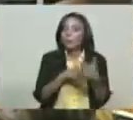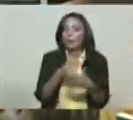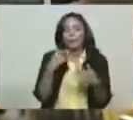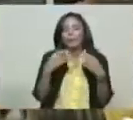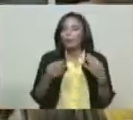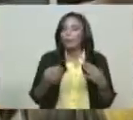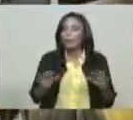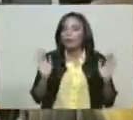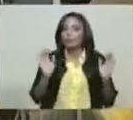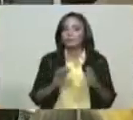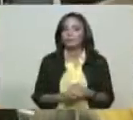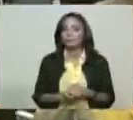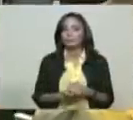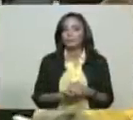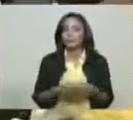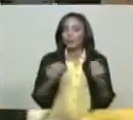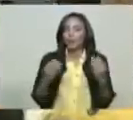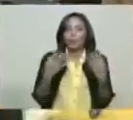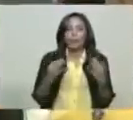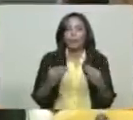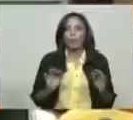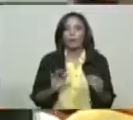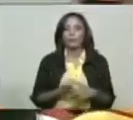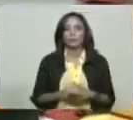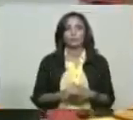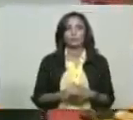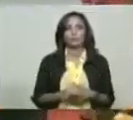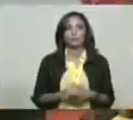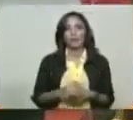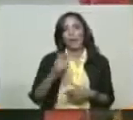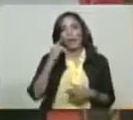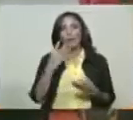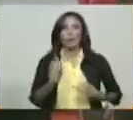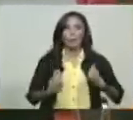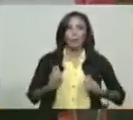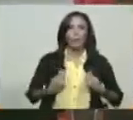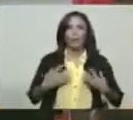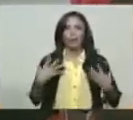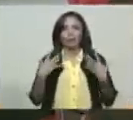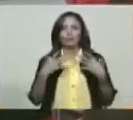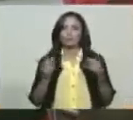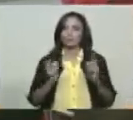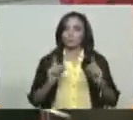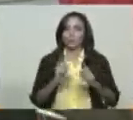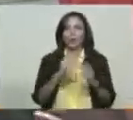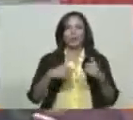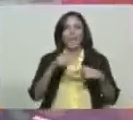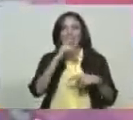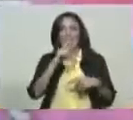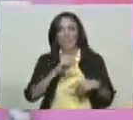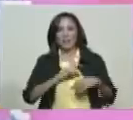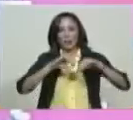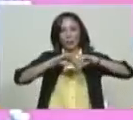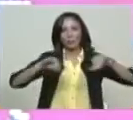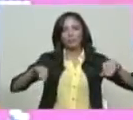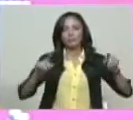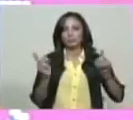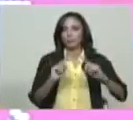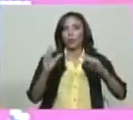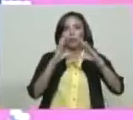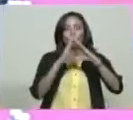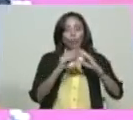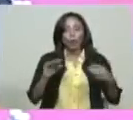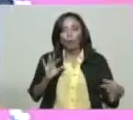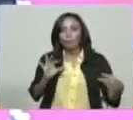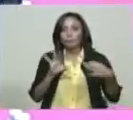Si no, no tuviéramos sangre en las venas, que nadie se alarme. Aquí no hay enemigo. Ninguno de nosotros